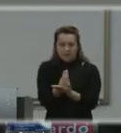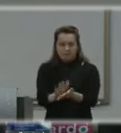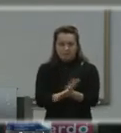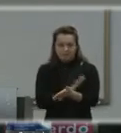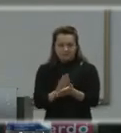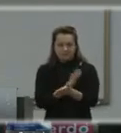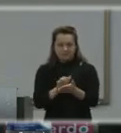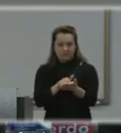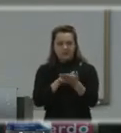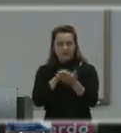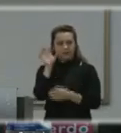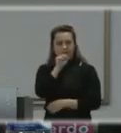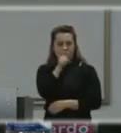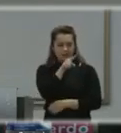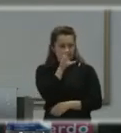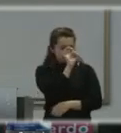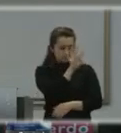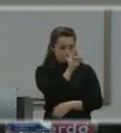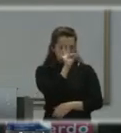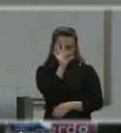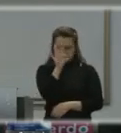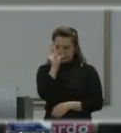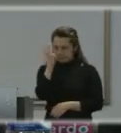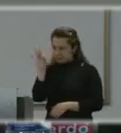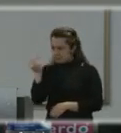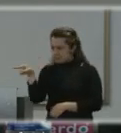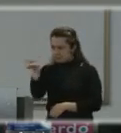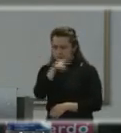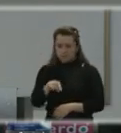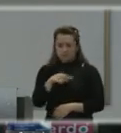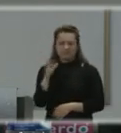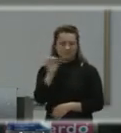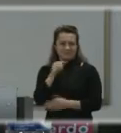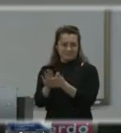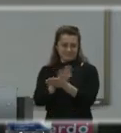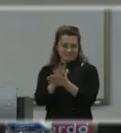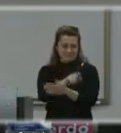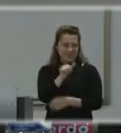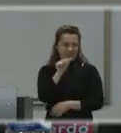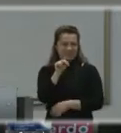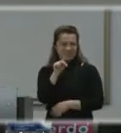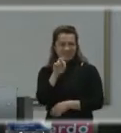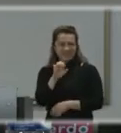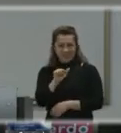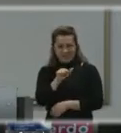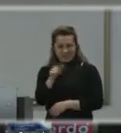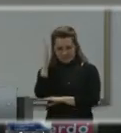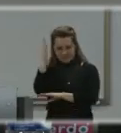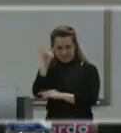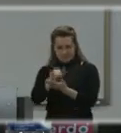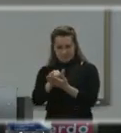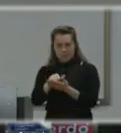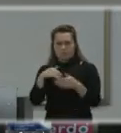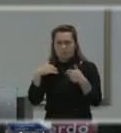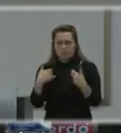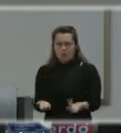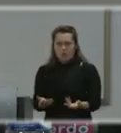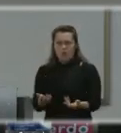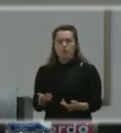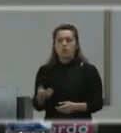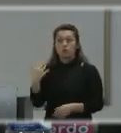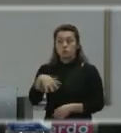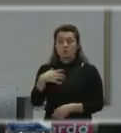identificar o poder identificar parte también de lo que expuso Andrea al principio, y es cómo todavía sobreviven